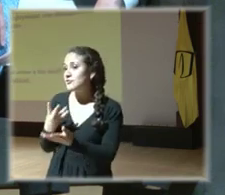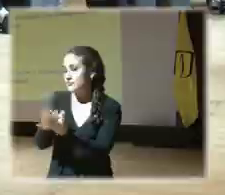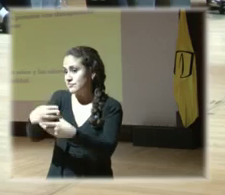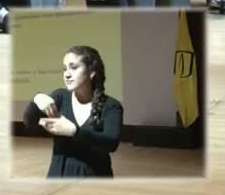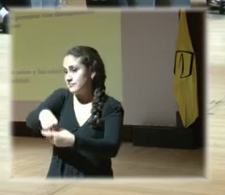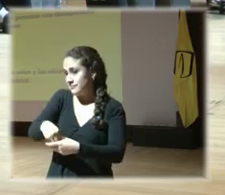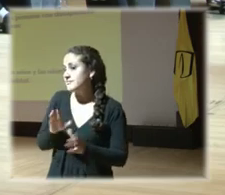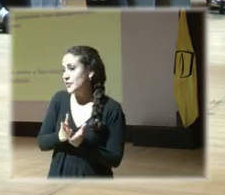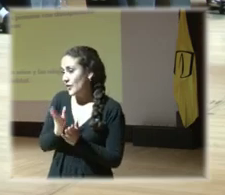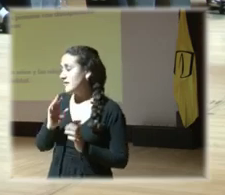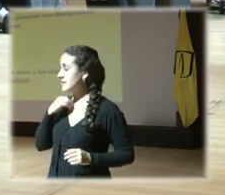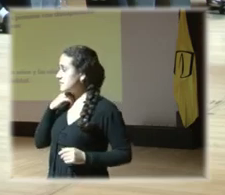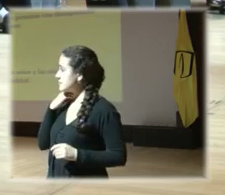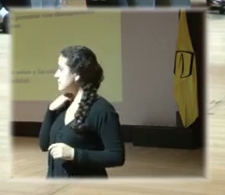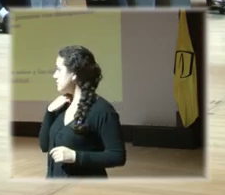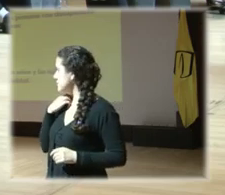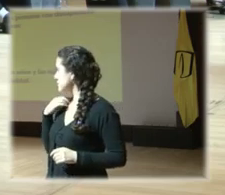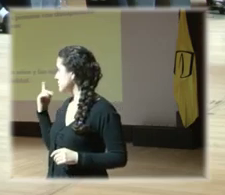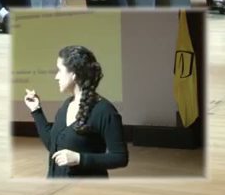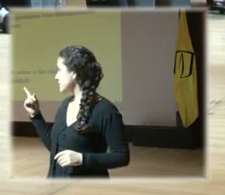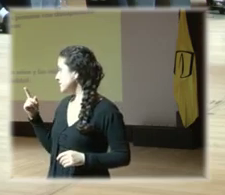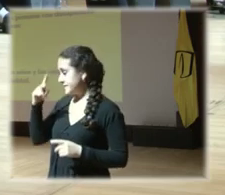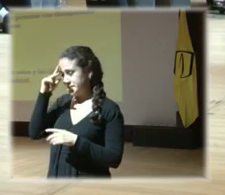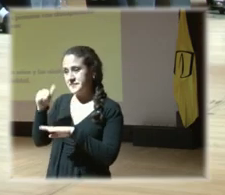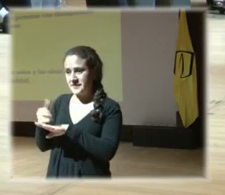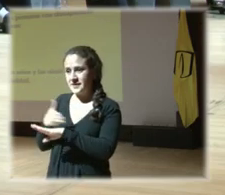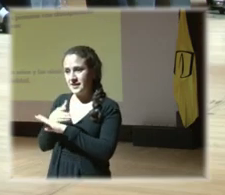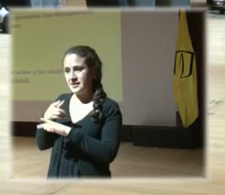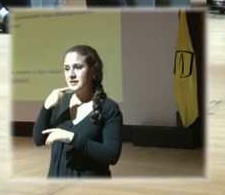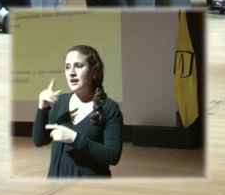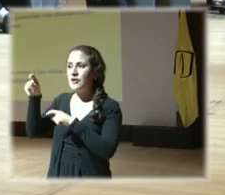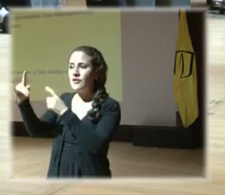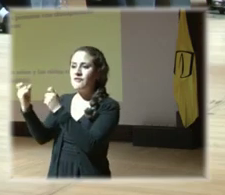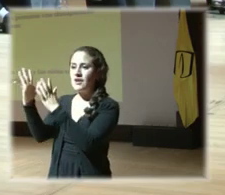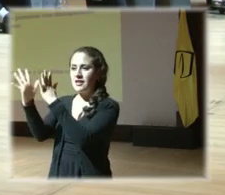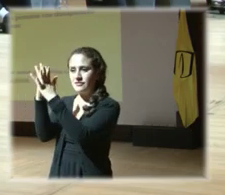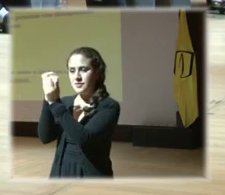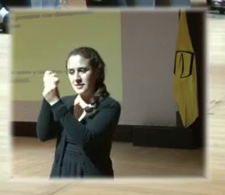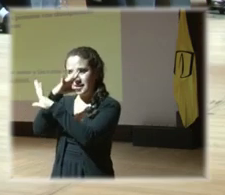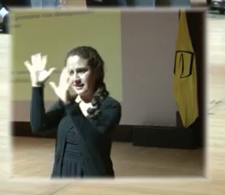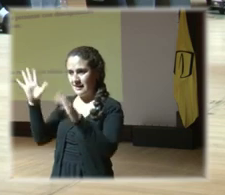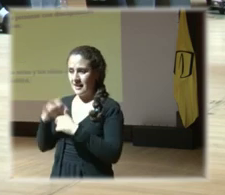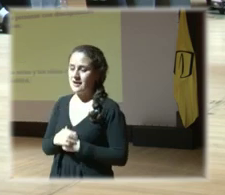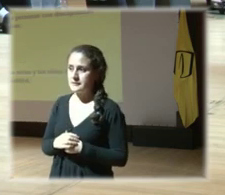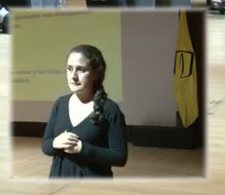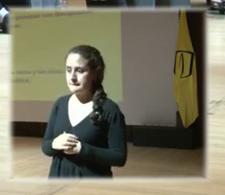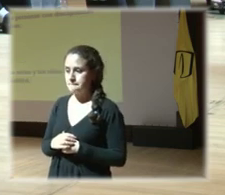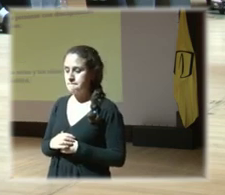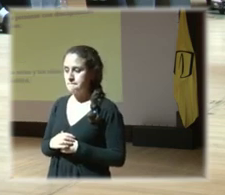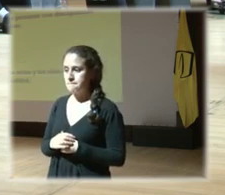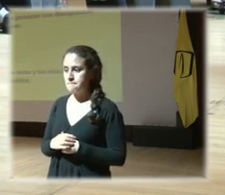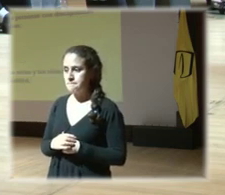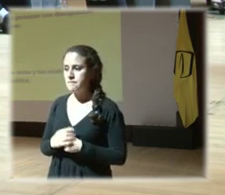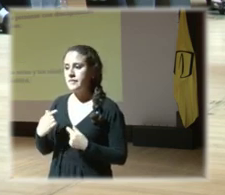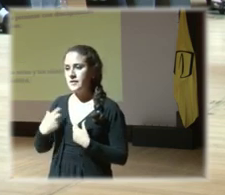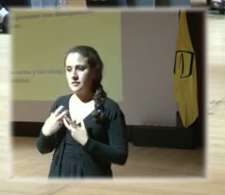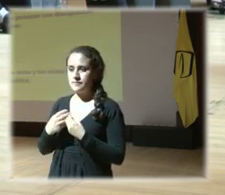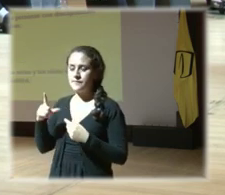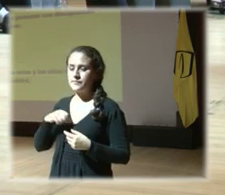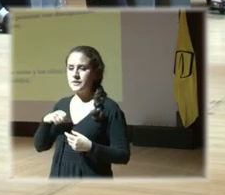cosita para complementar esto que tú decías de la desinformación. Nosotros en Perú tenemos una norma del Código Penal que dice